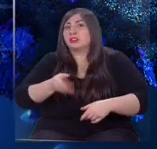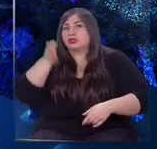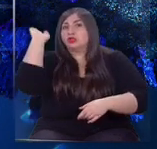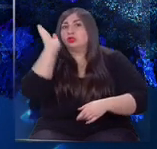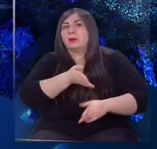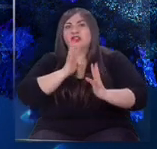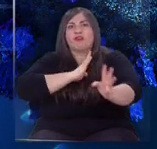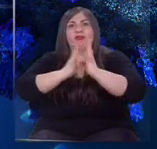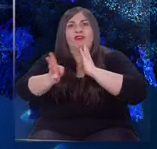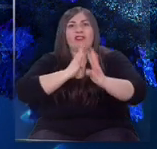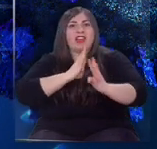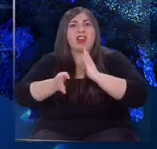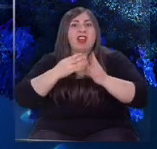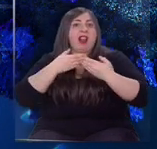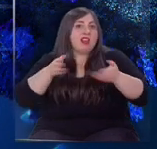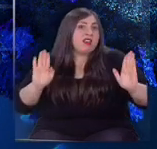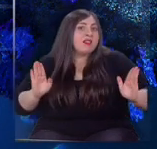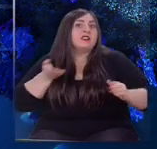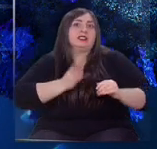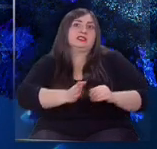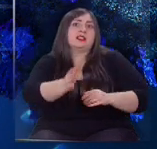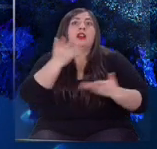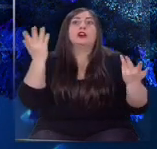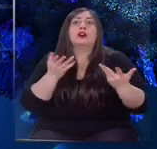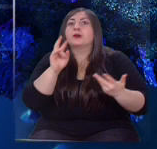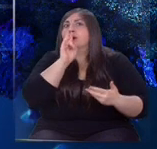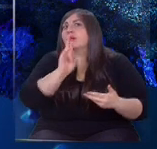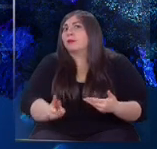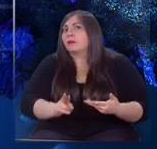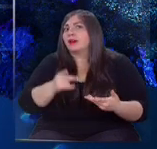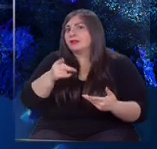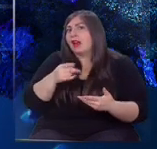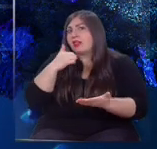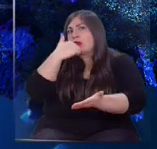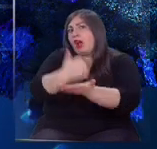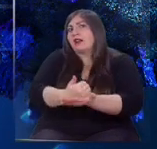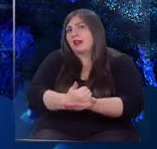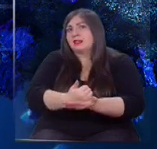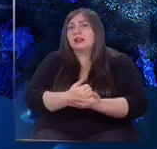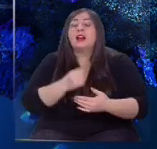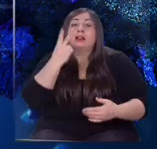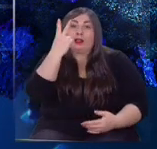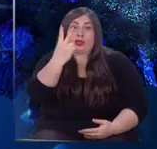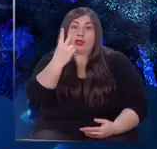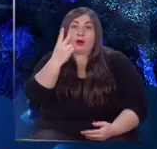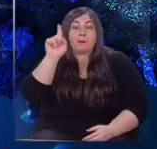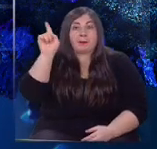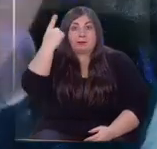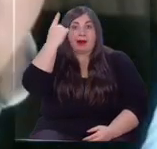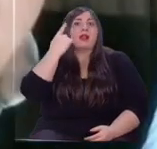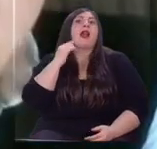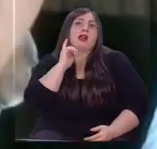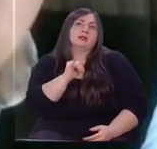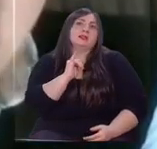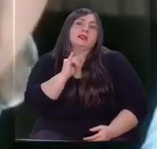funcionando. ¿Cómo evalúa, Sergio, esta respuesta de los alcaldes? Las dos primeras parecen bastante predecibles, que es lo que han venido señalando. Lo